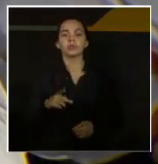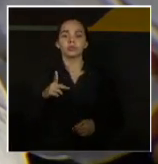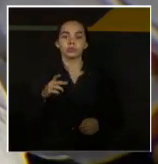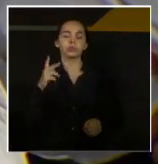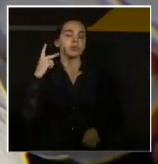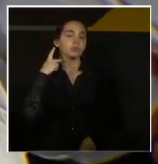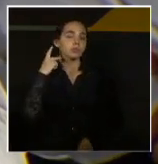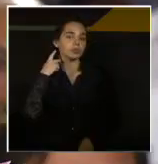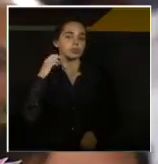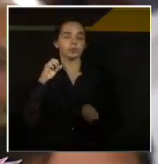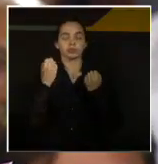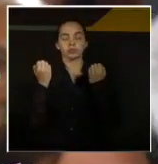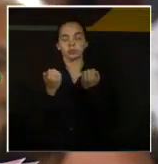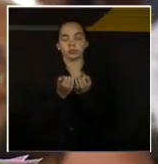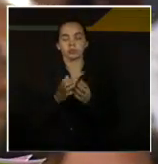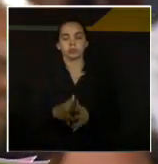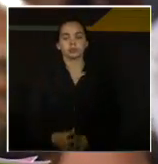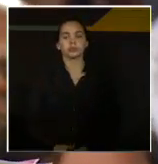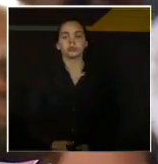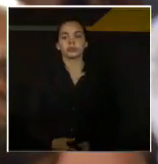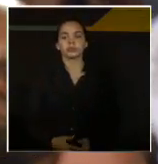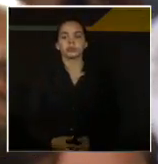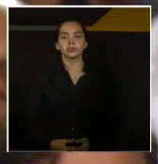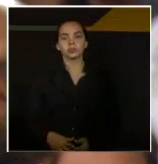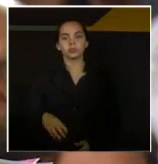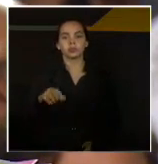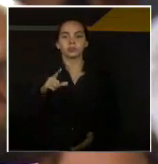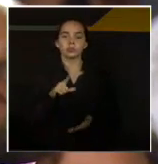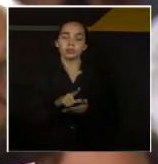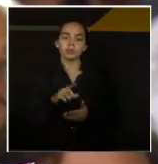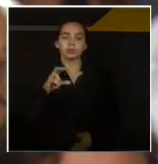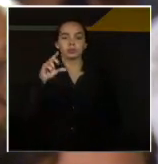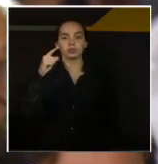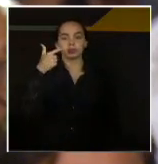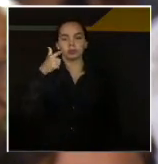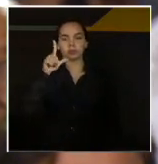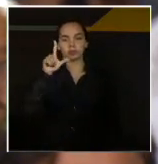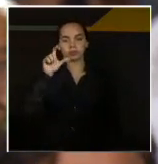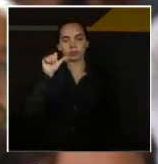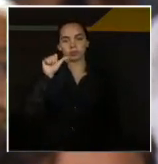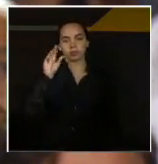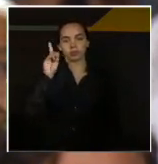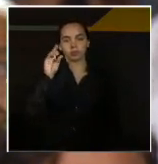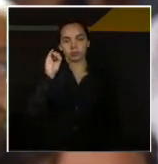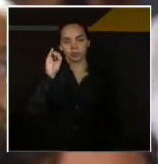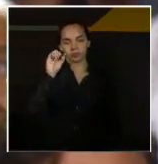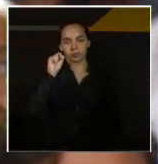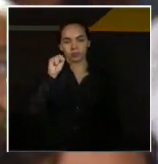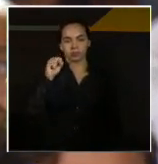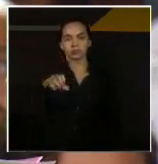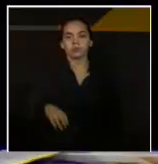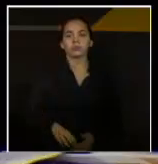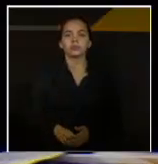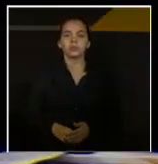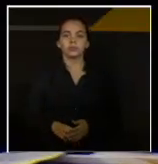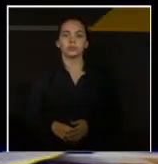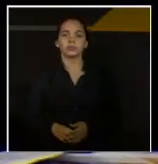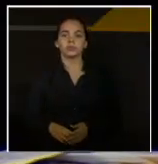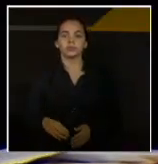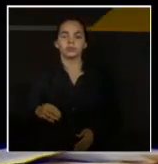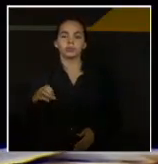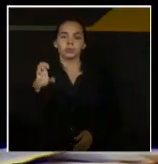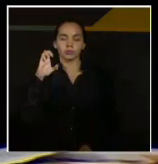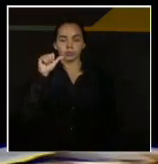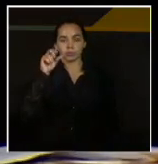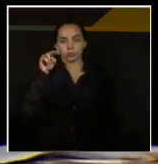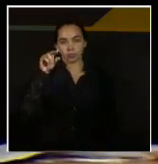Bienvenido. La licenciada Gladys Ricalde Ceballos, empresaria y consejera de Canacintra, Yucatán,